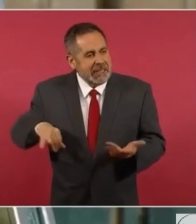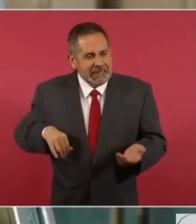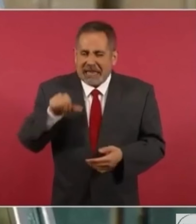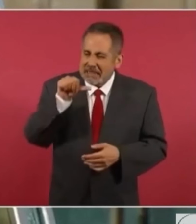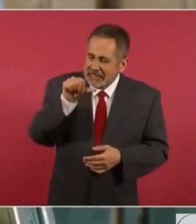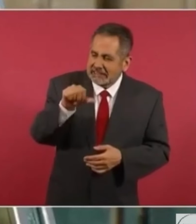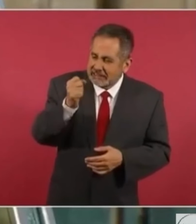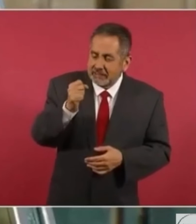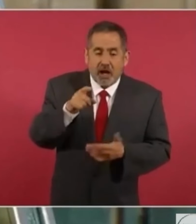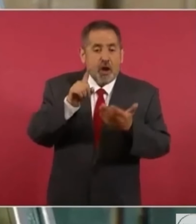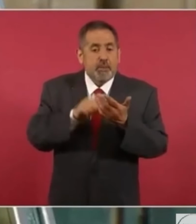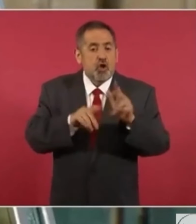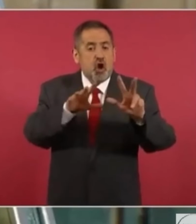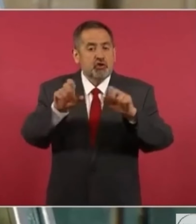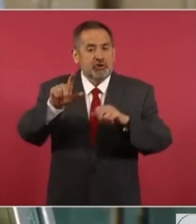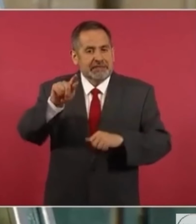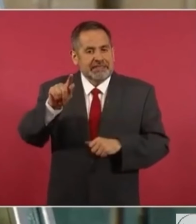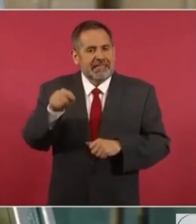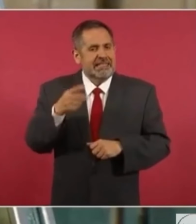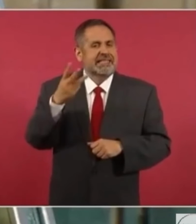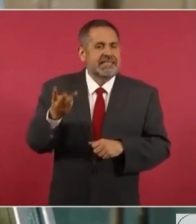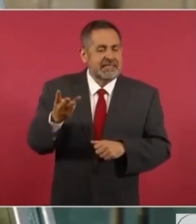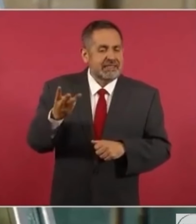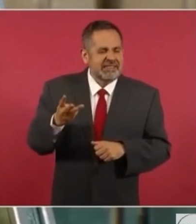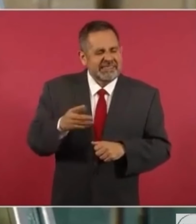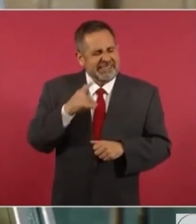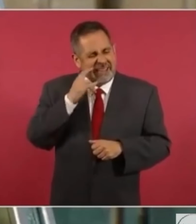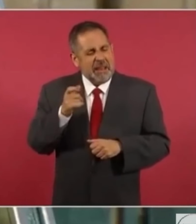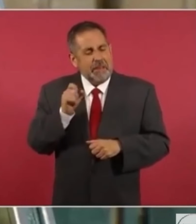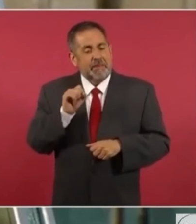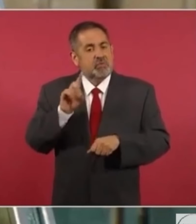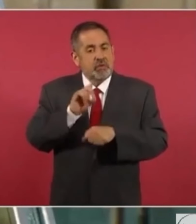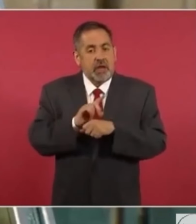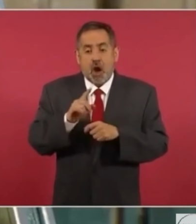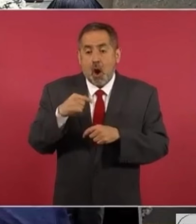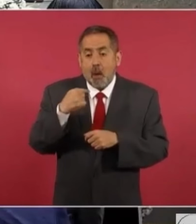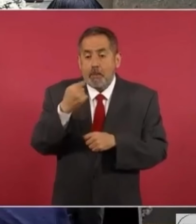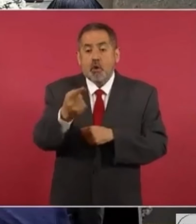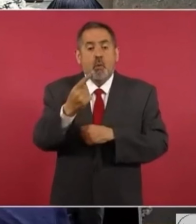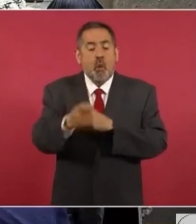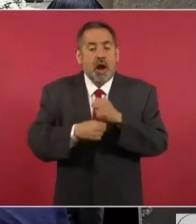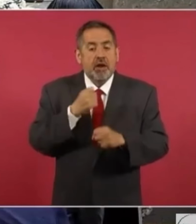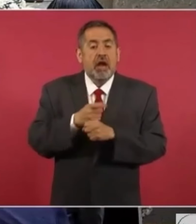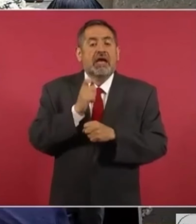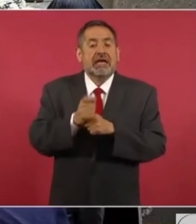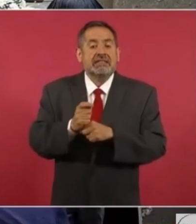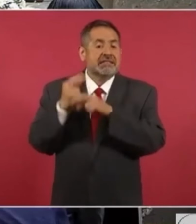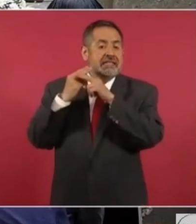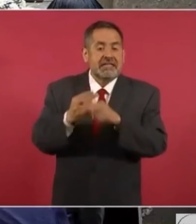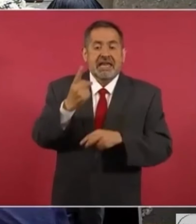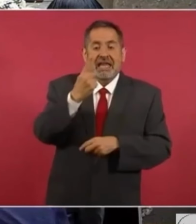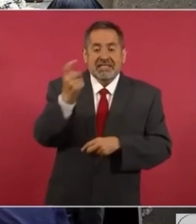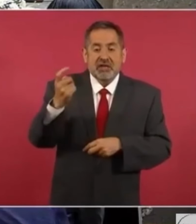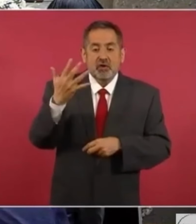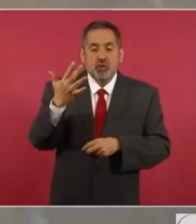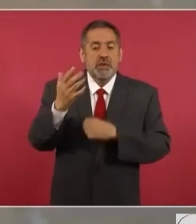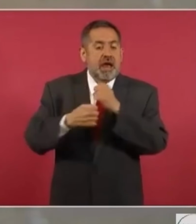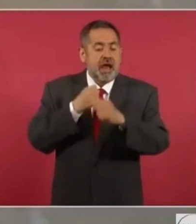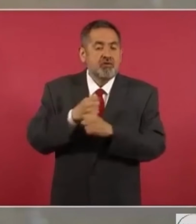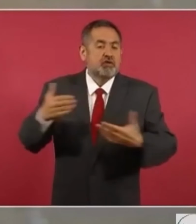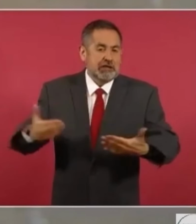de 1873. Curiosamente, el próximo año se cumplen 150 años de su